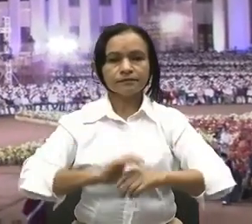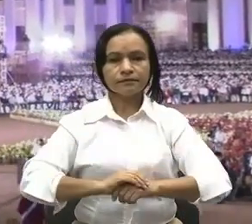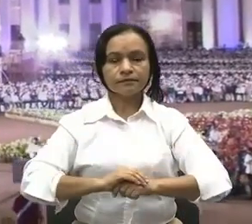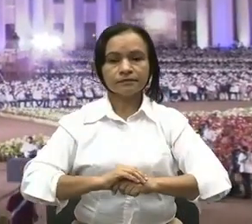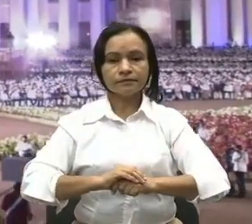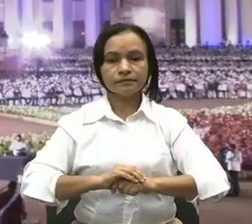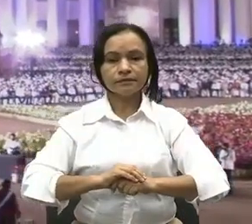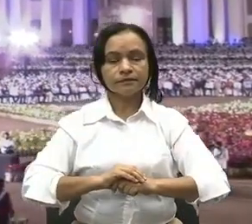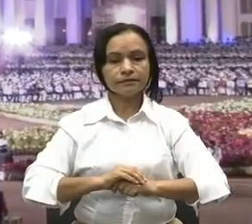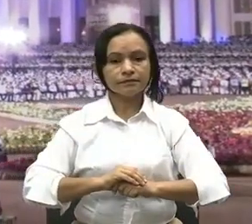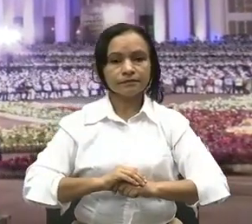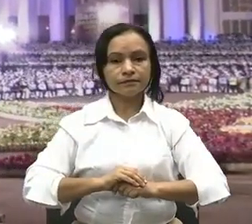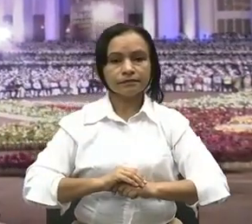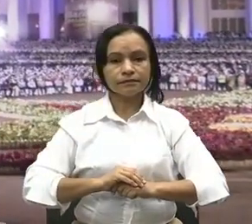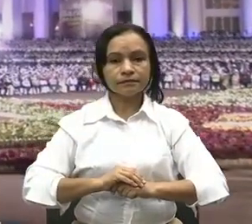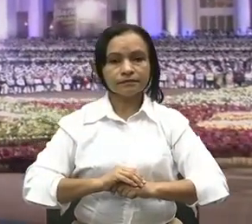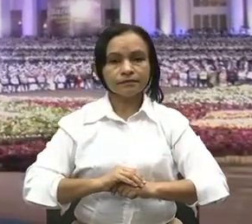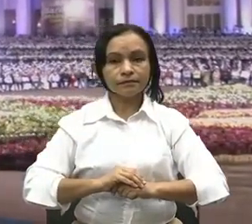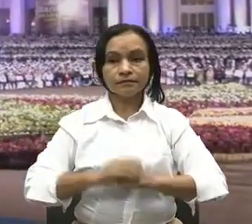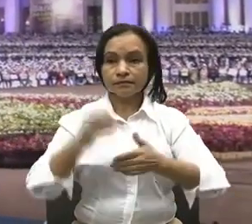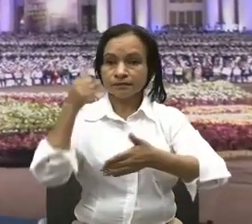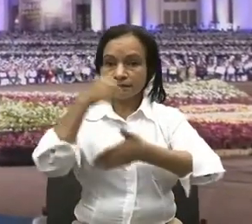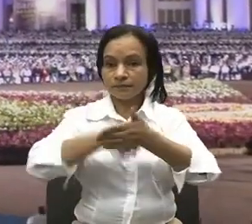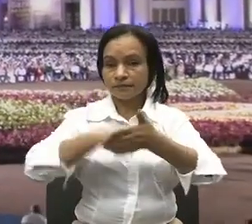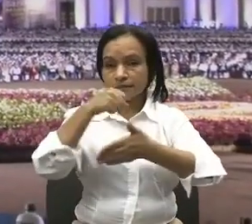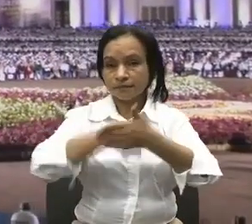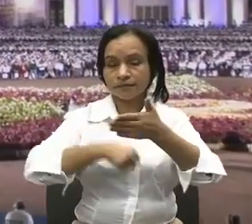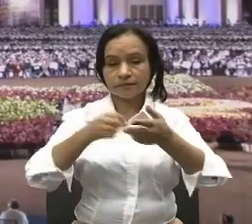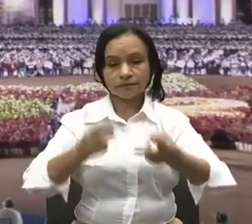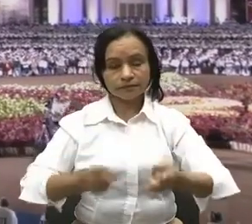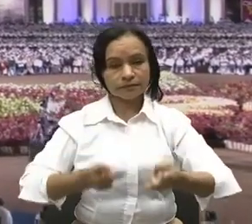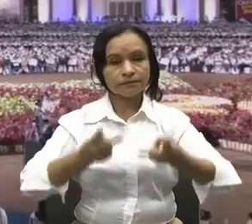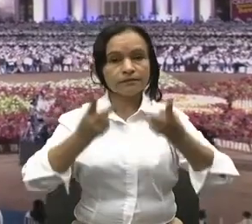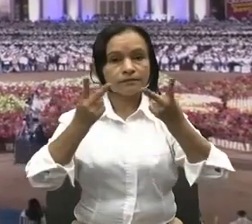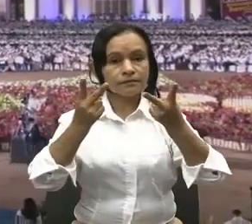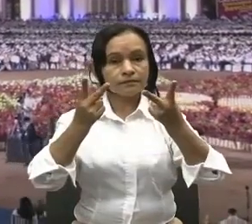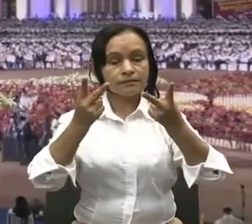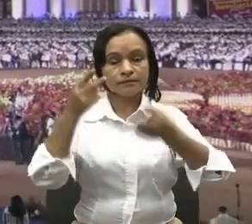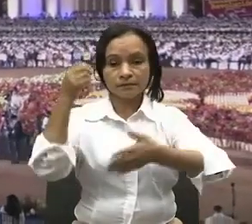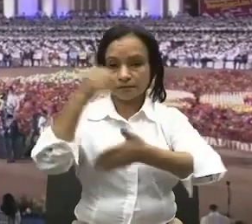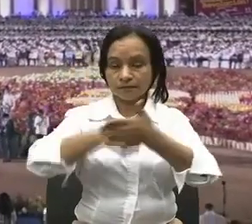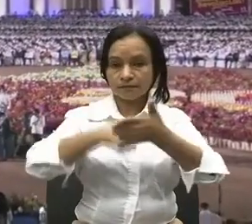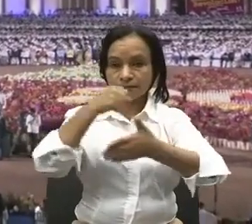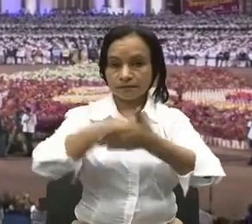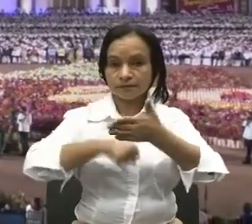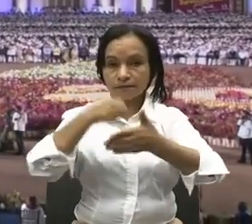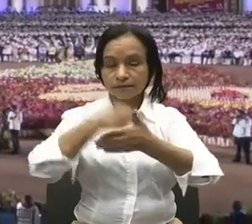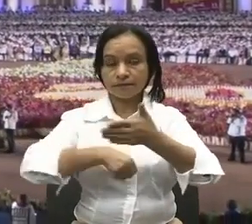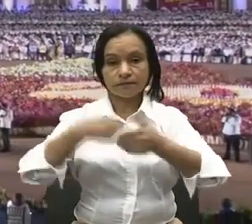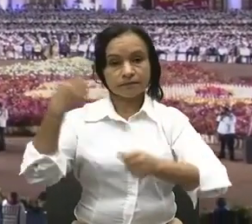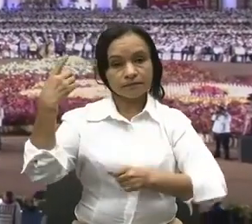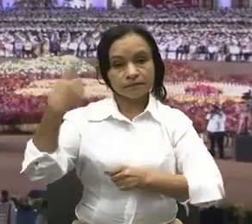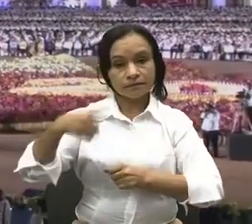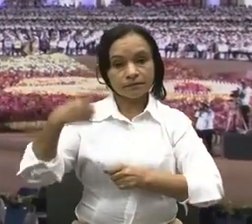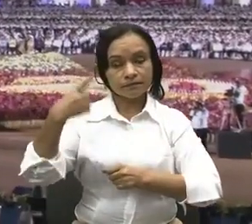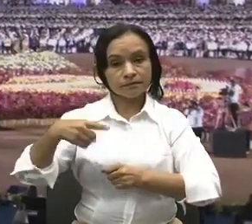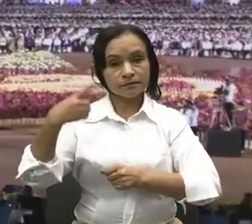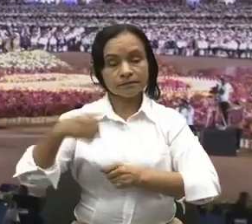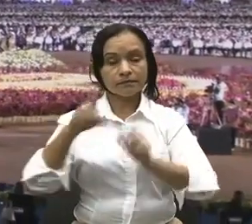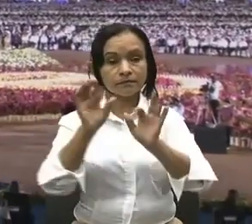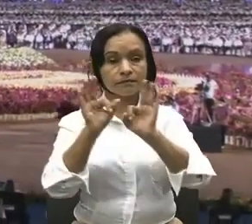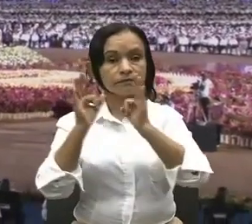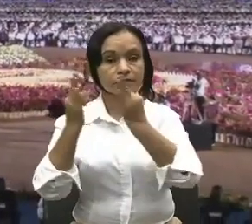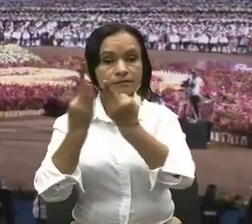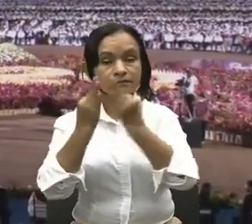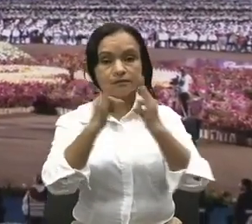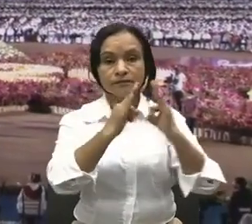en la defensa de la vida, en la defensa de los derechos de las